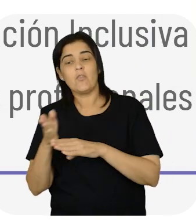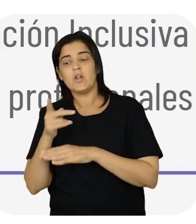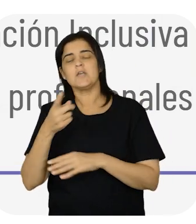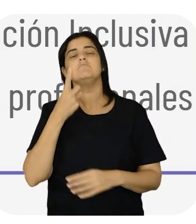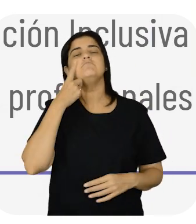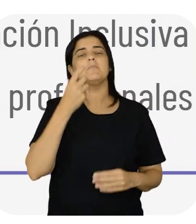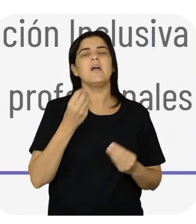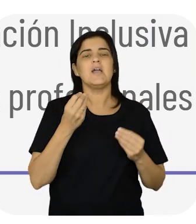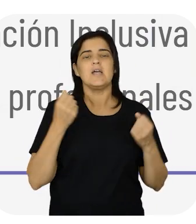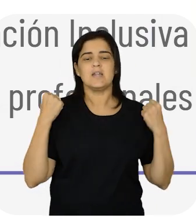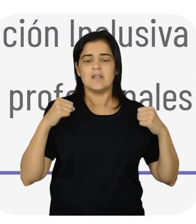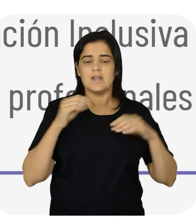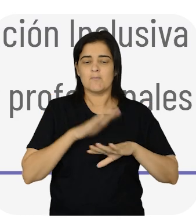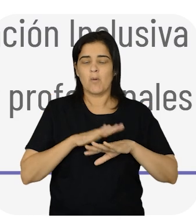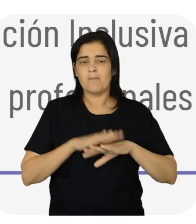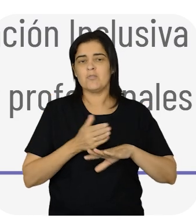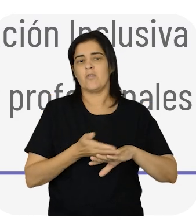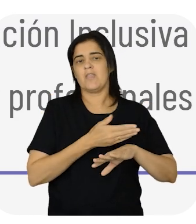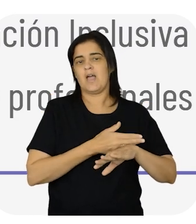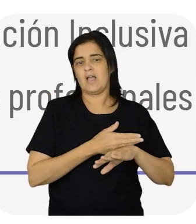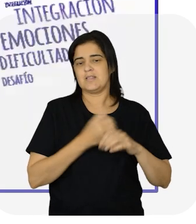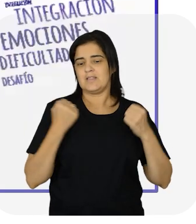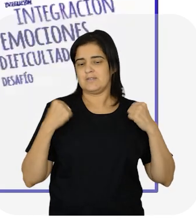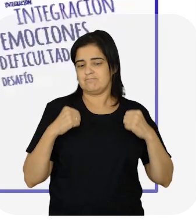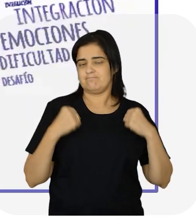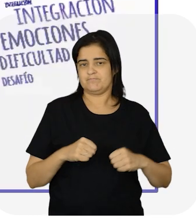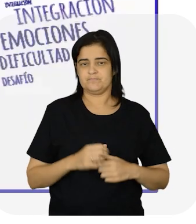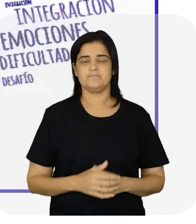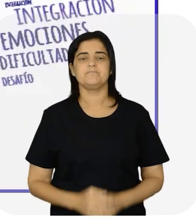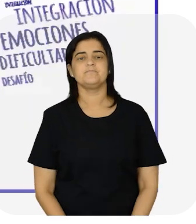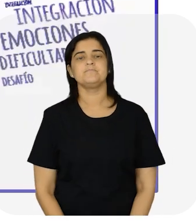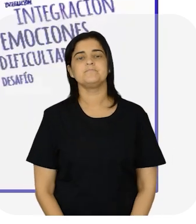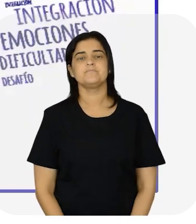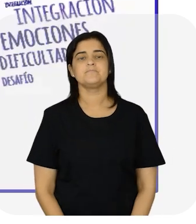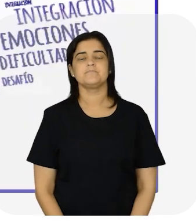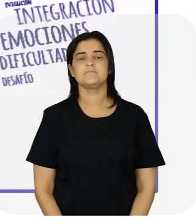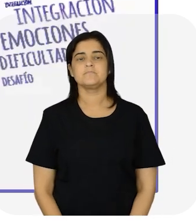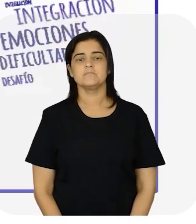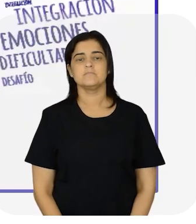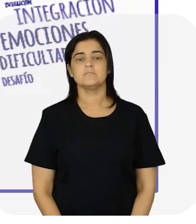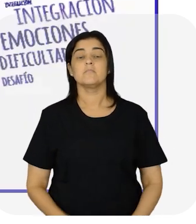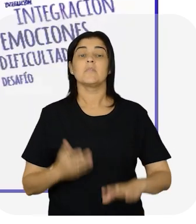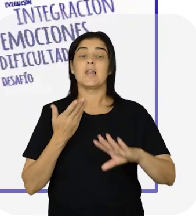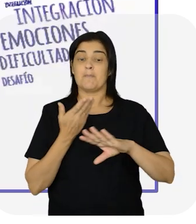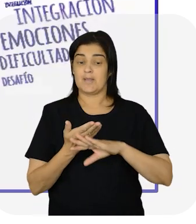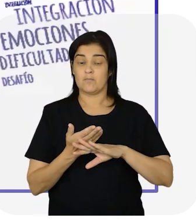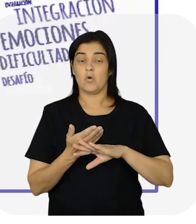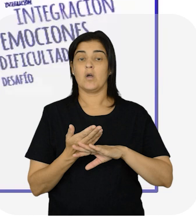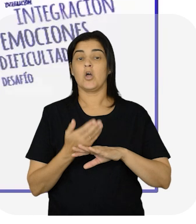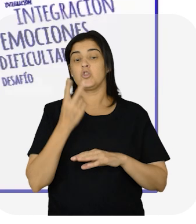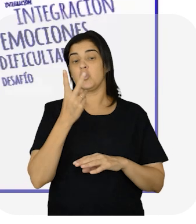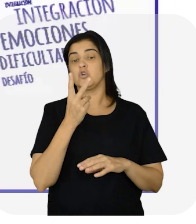identifican en las prácticas preprofesionales. Les pedimos, primero que nada,